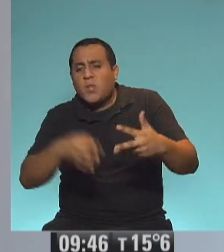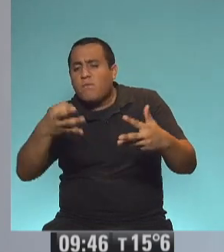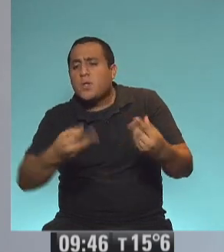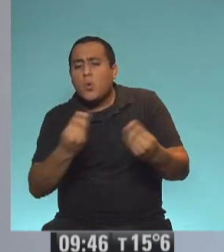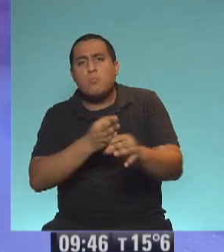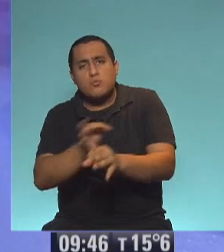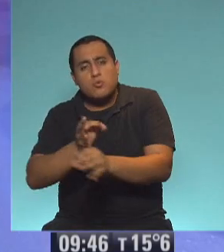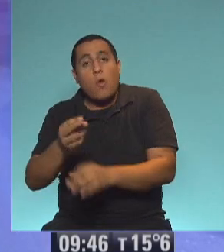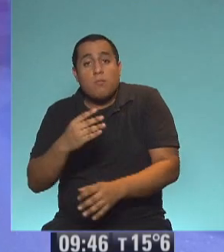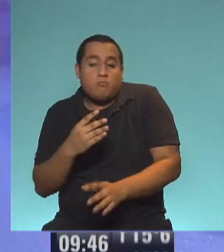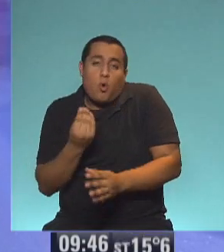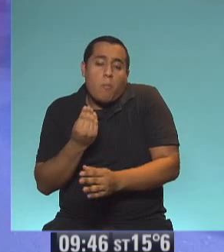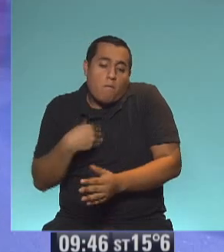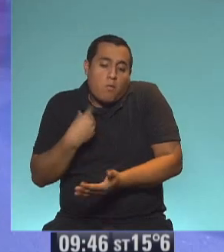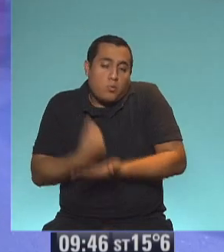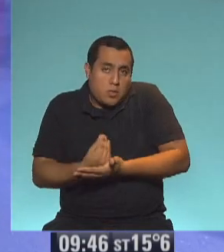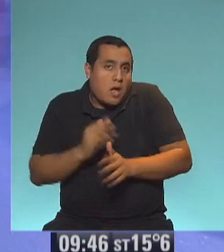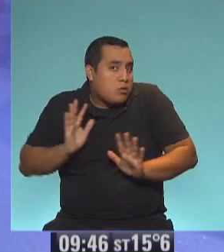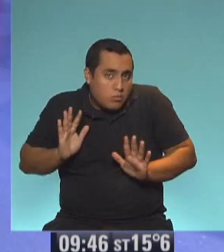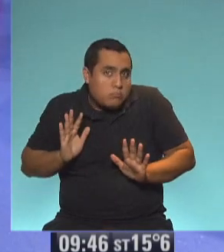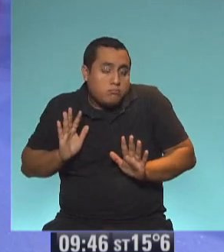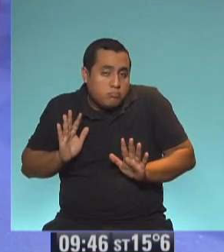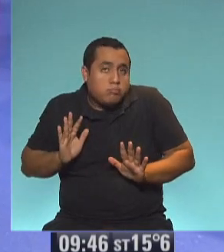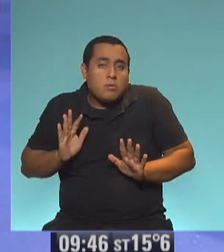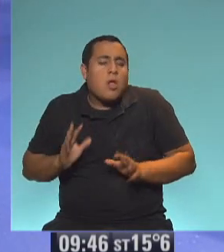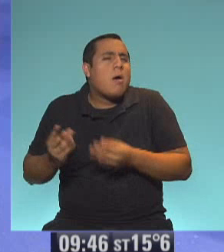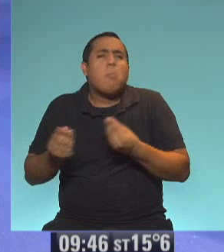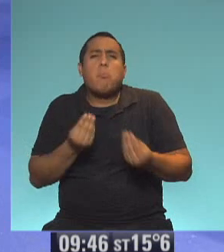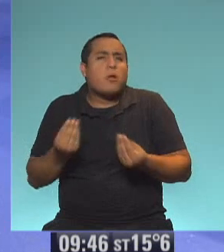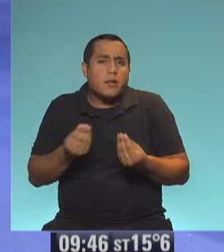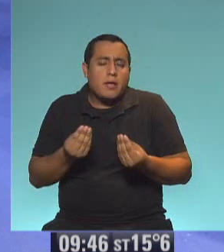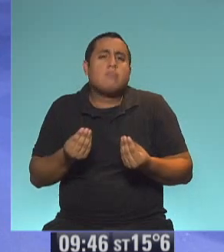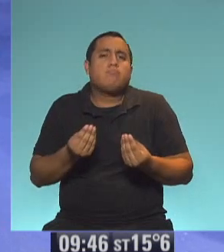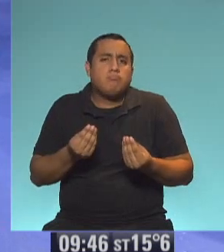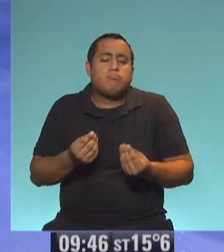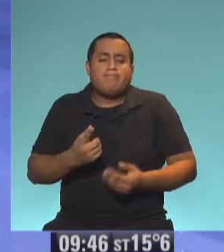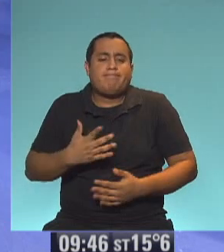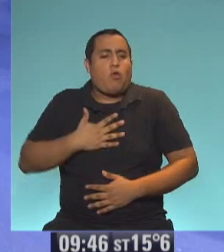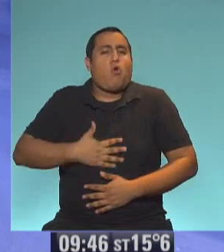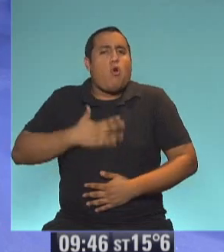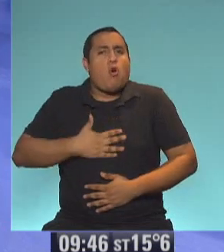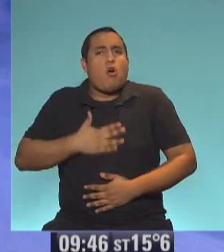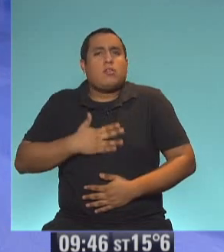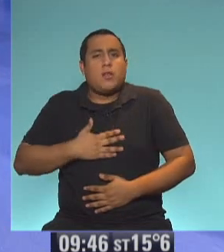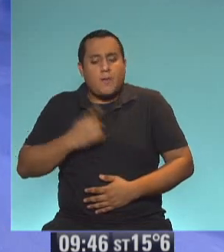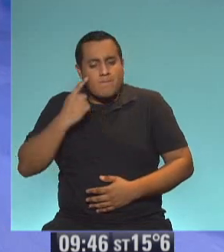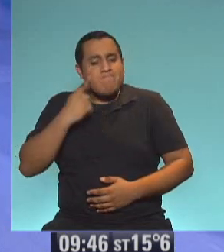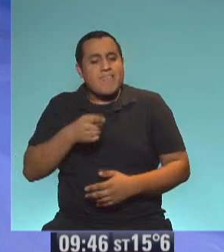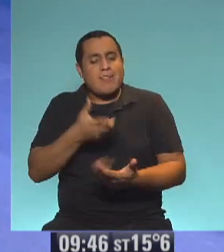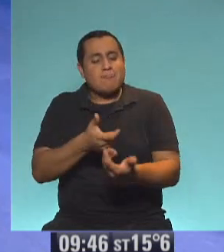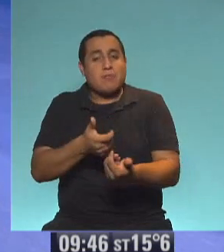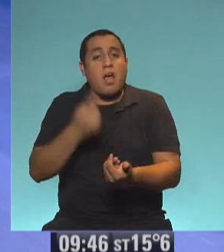un voluntariado donde se hace por honor, por orgullo y no por el dinero.